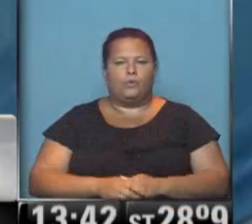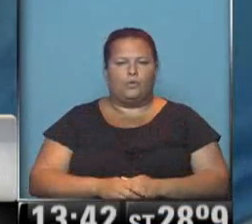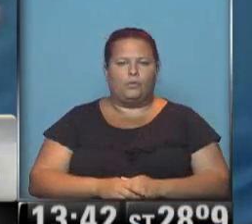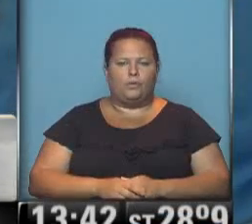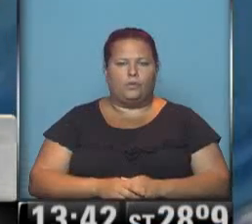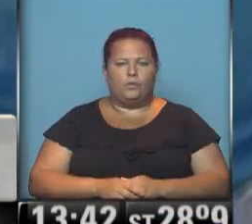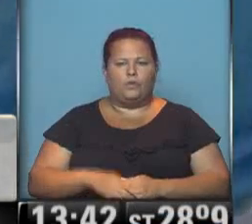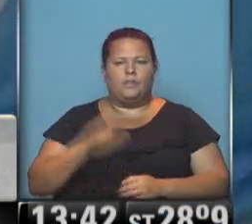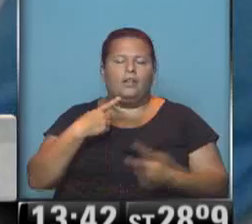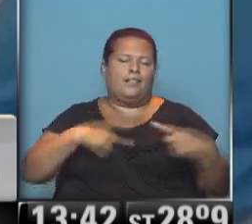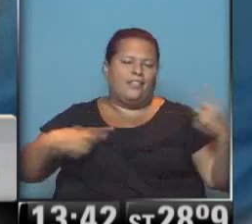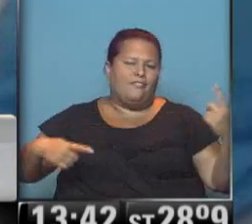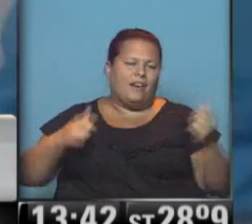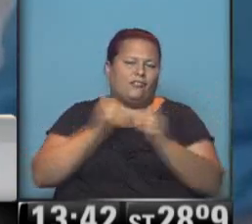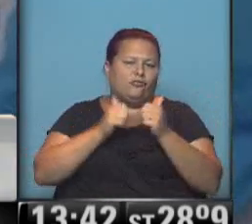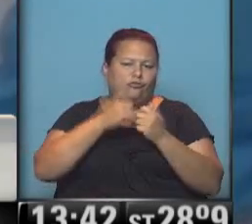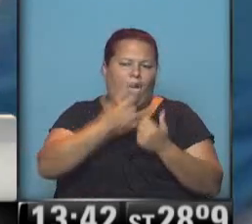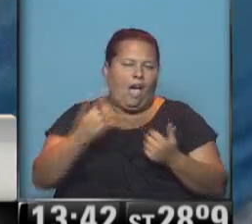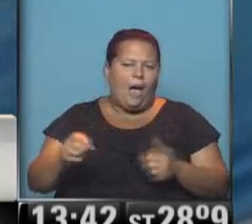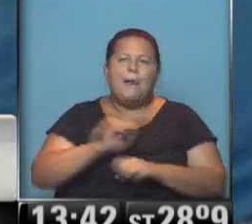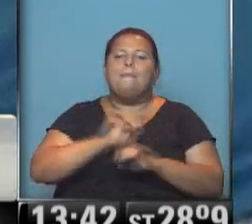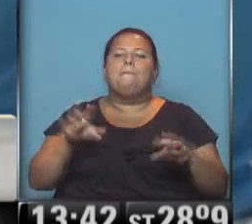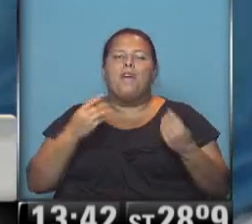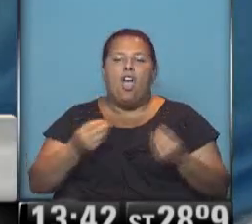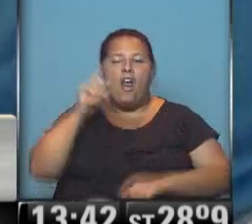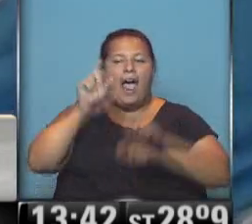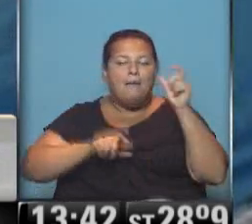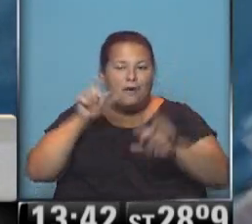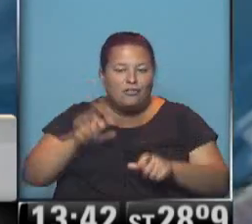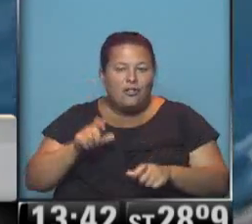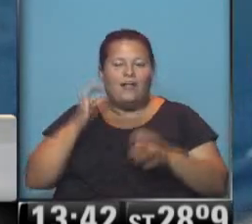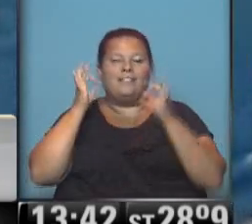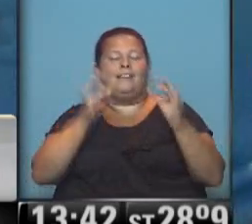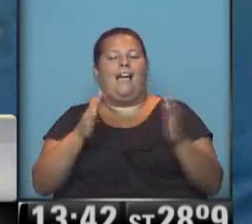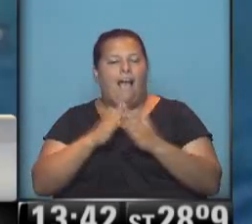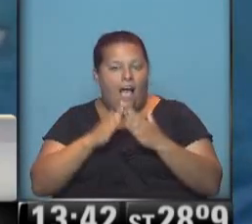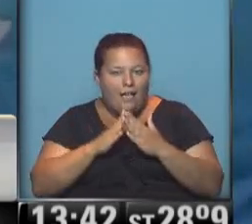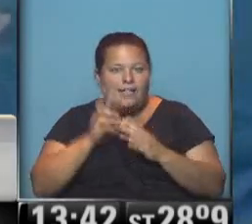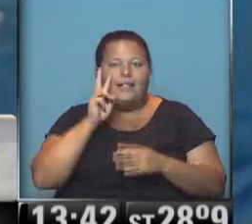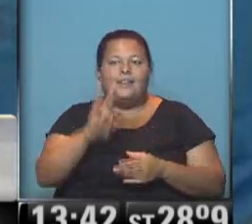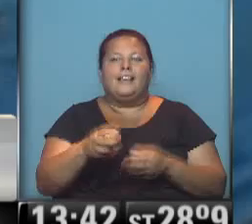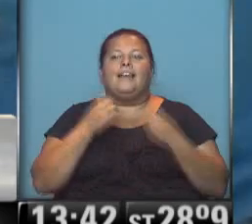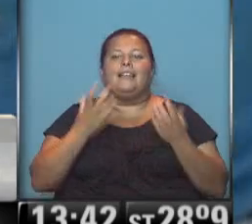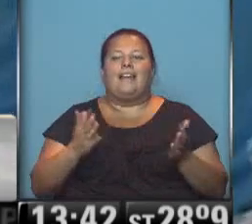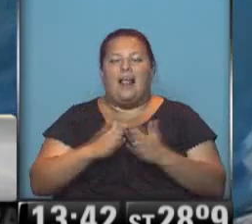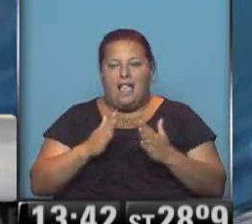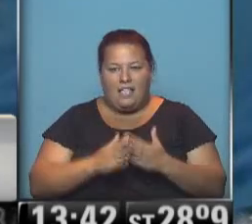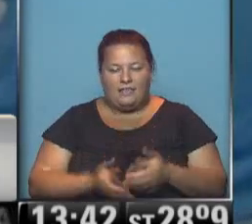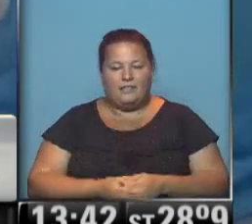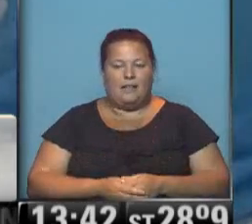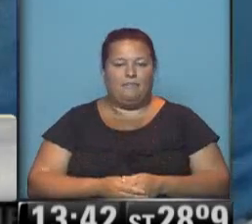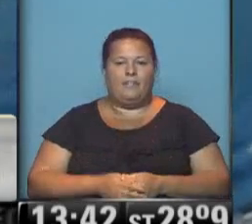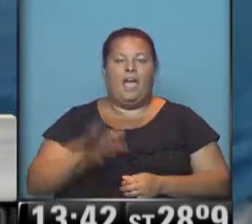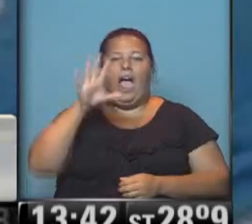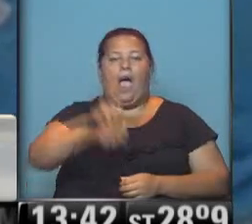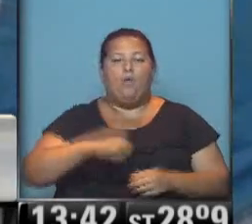muchísima s hay de todo hay de todo lo peor es cuando la gente ve llega a su casa y ve cómo encuentra su casa eh viene